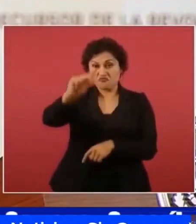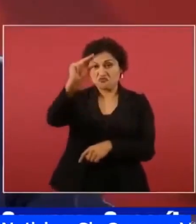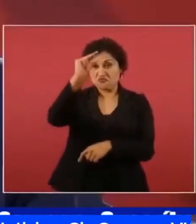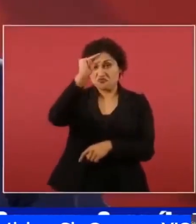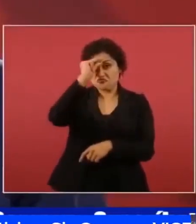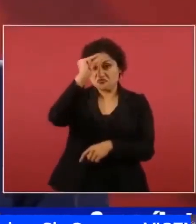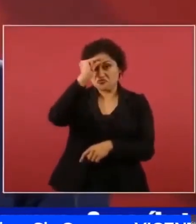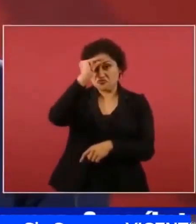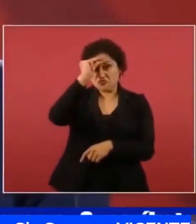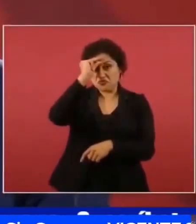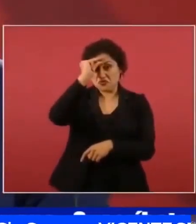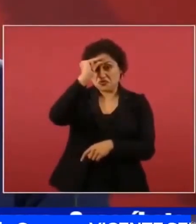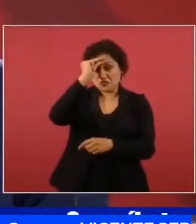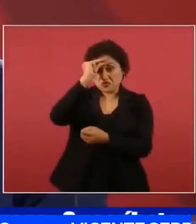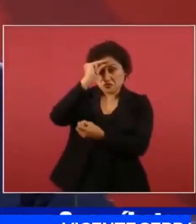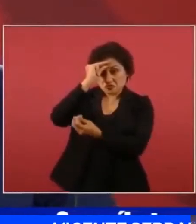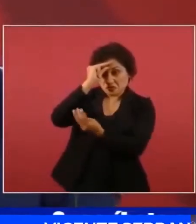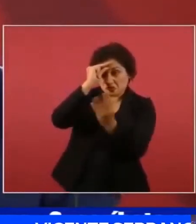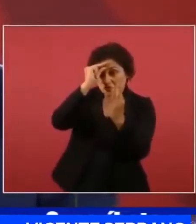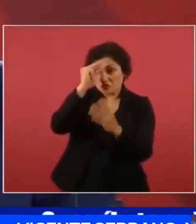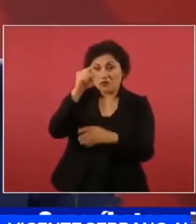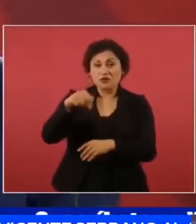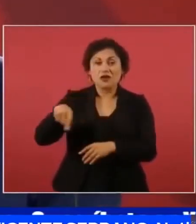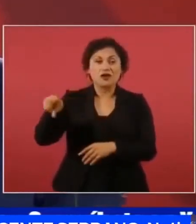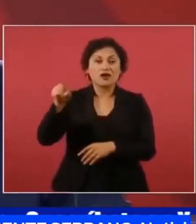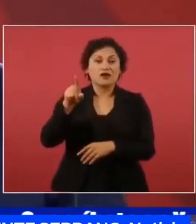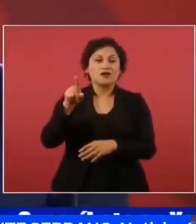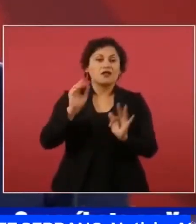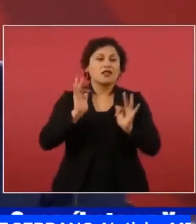se les hace más cómodo